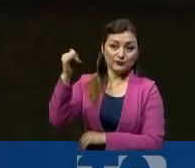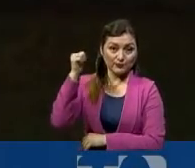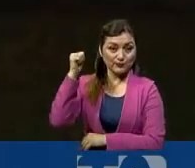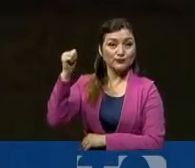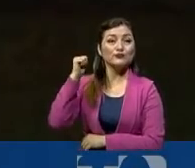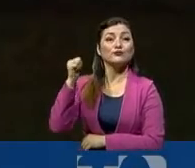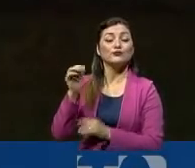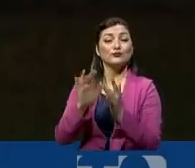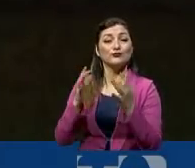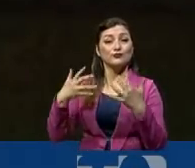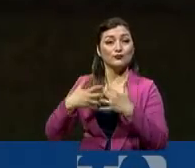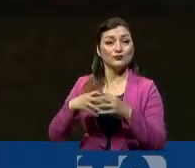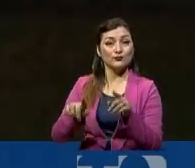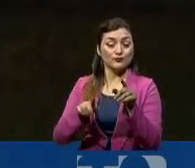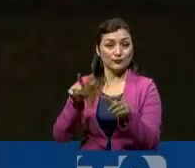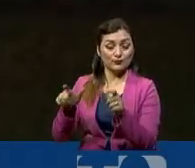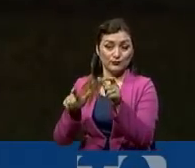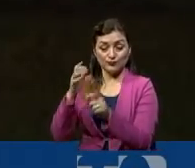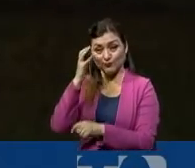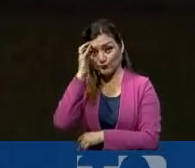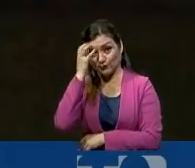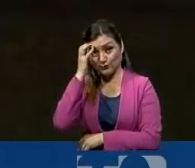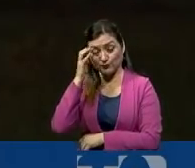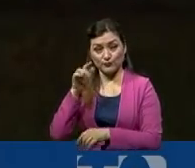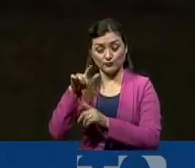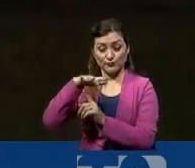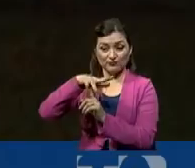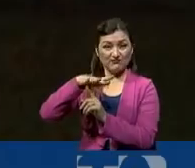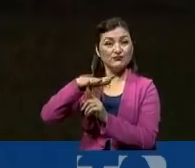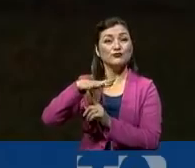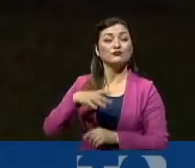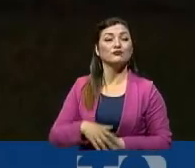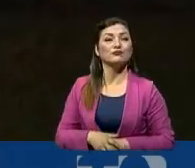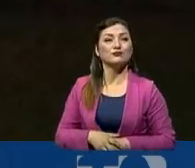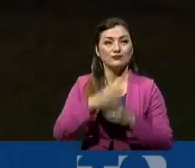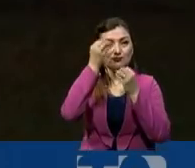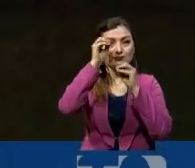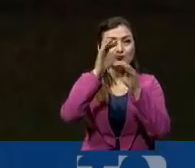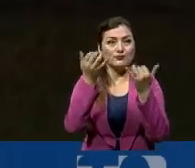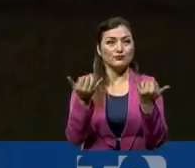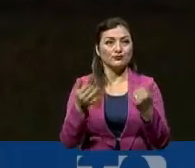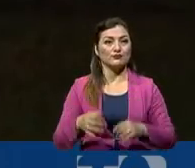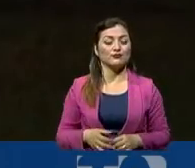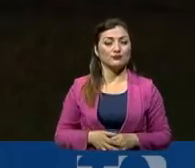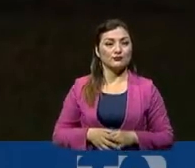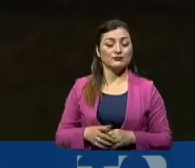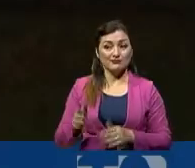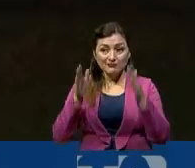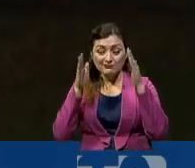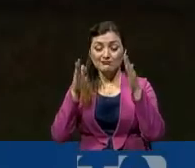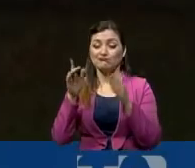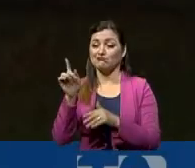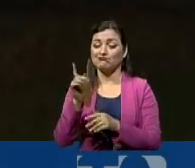contándoles que algunos de los moradores estaban un poco preocupados por el estado del parque, pero les tenemos información de que no se trata de un descuido, sino de